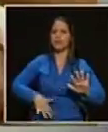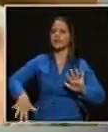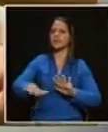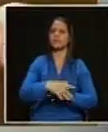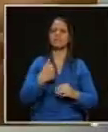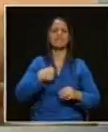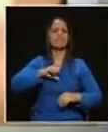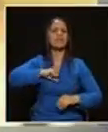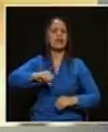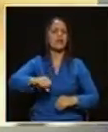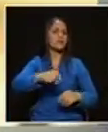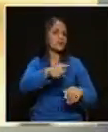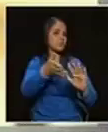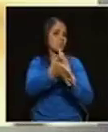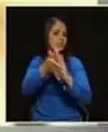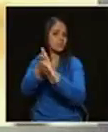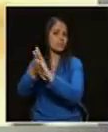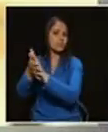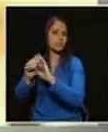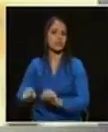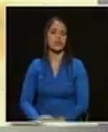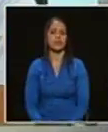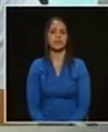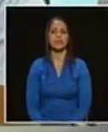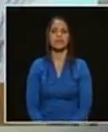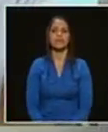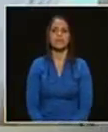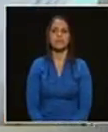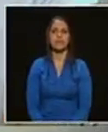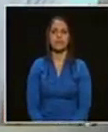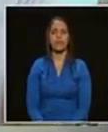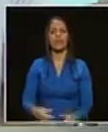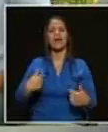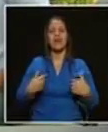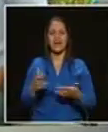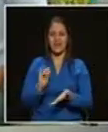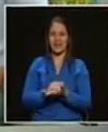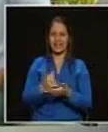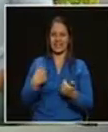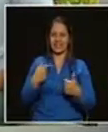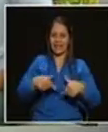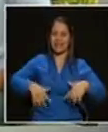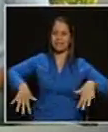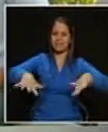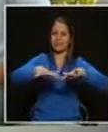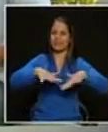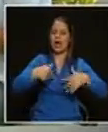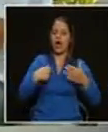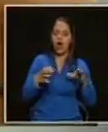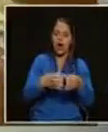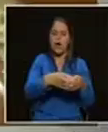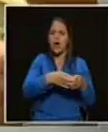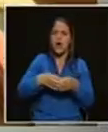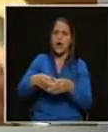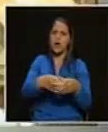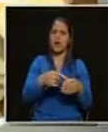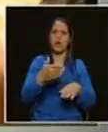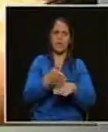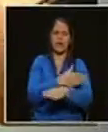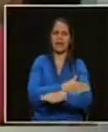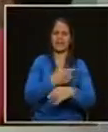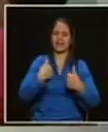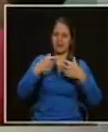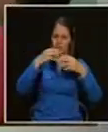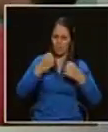de información y programación. La actuación del comité ha ayudado a generar un cambio en la forma como la audiencia se apropia de la